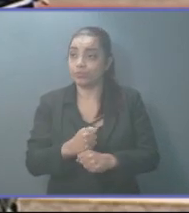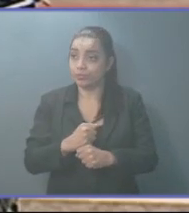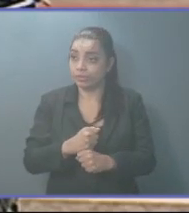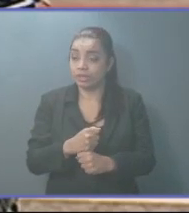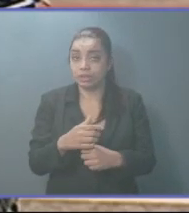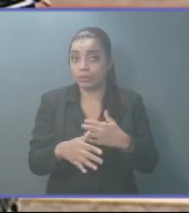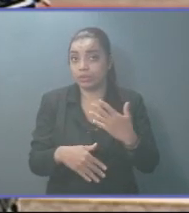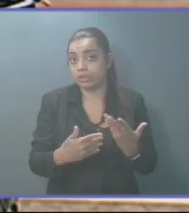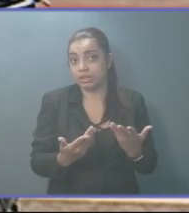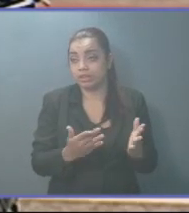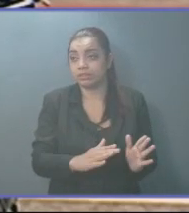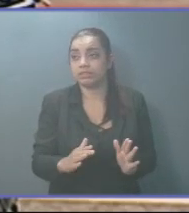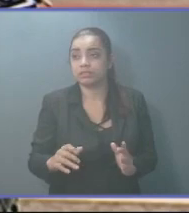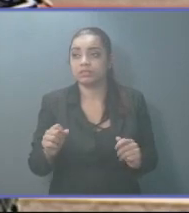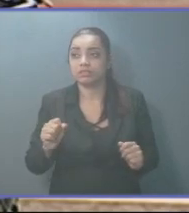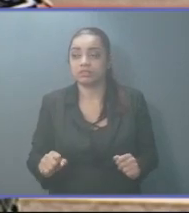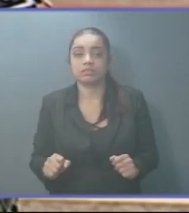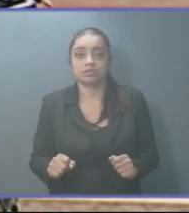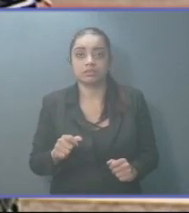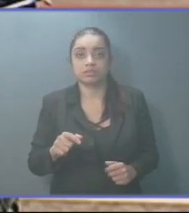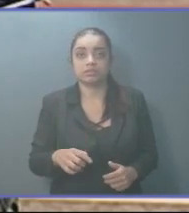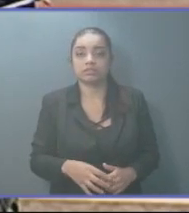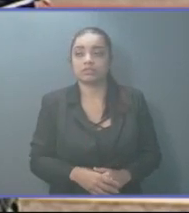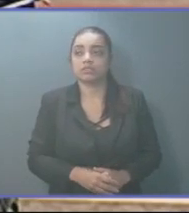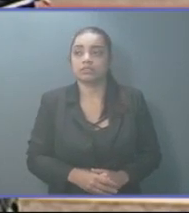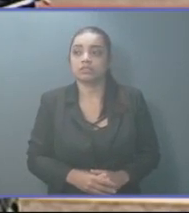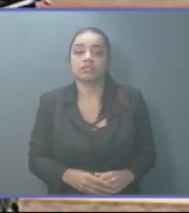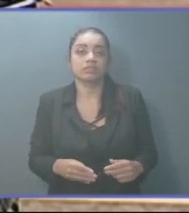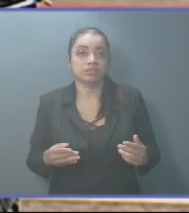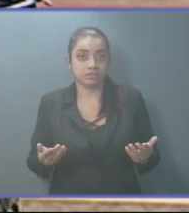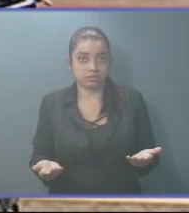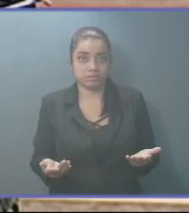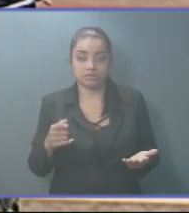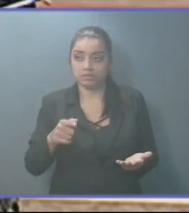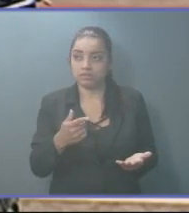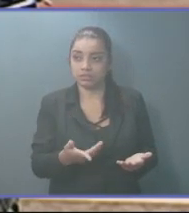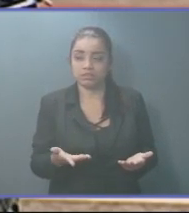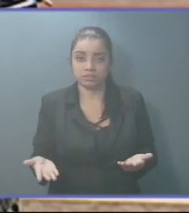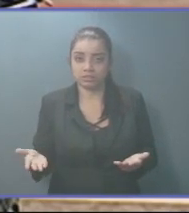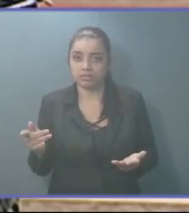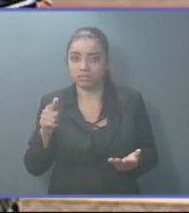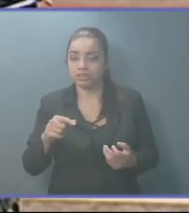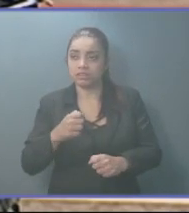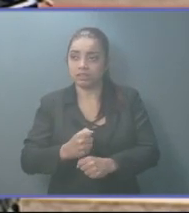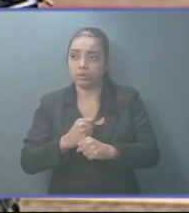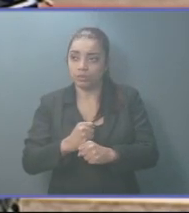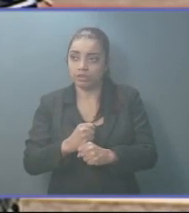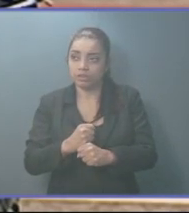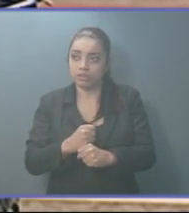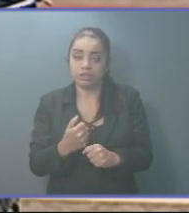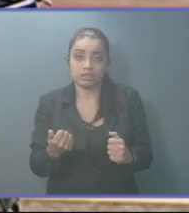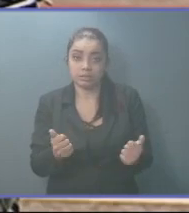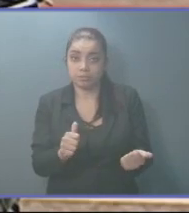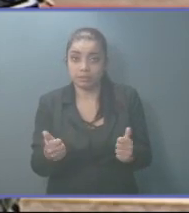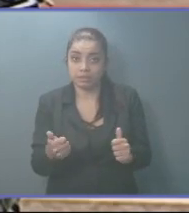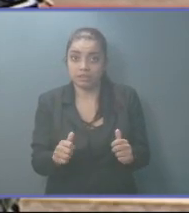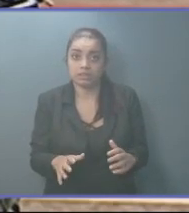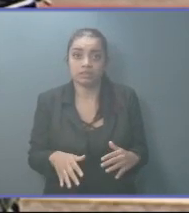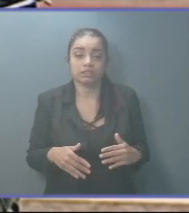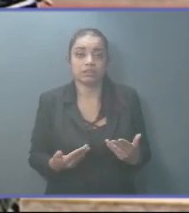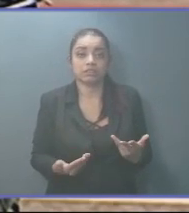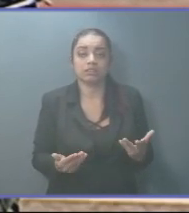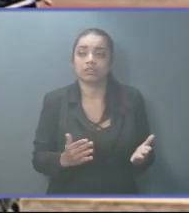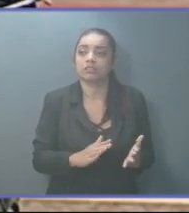en el lugar donde el encuentro y esa seguridad va a depender de la